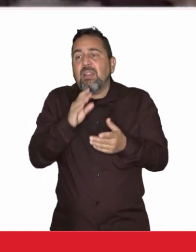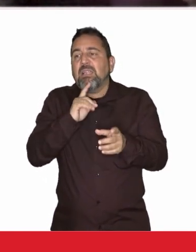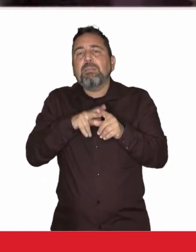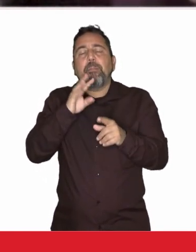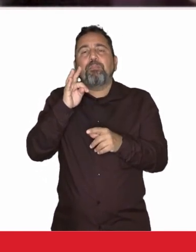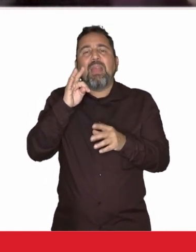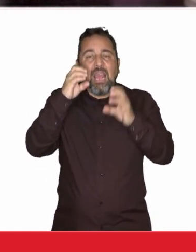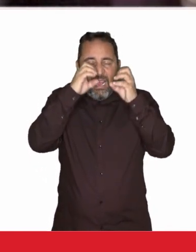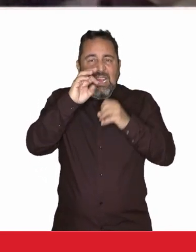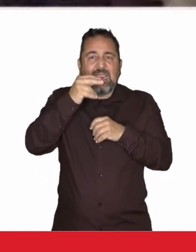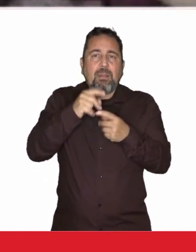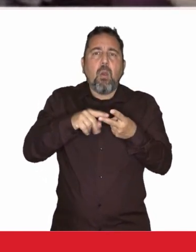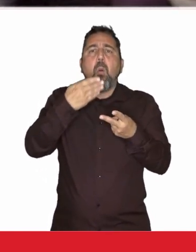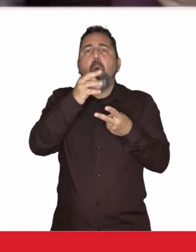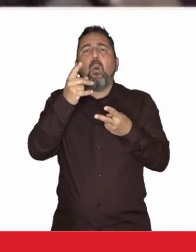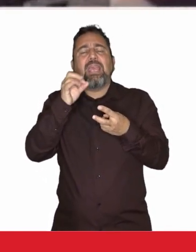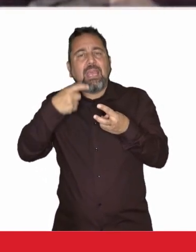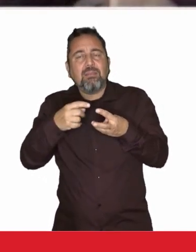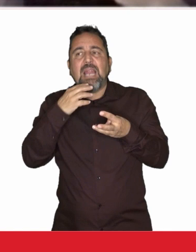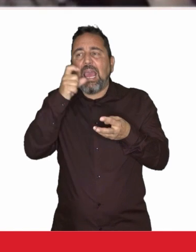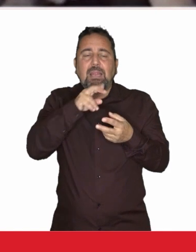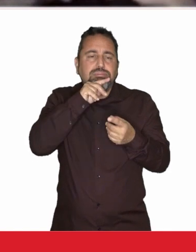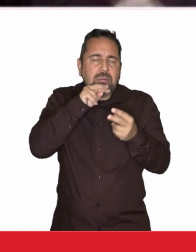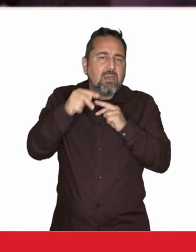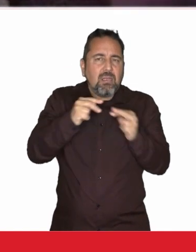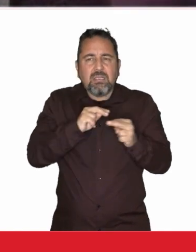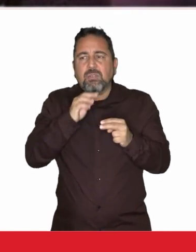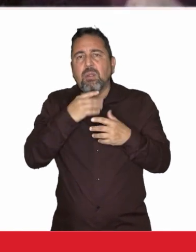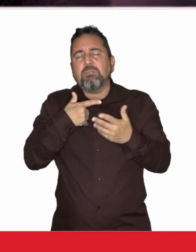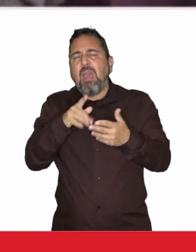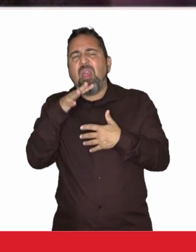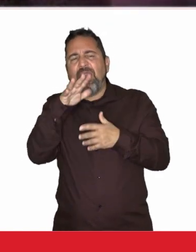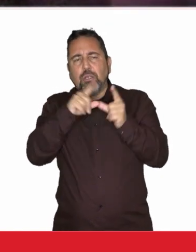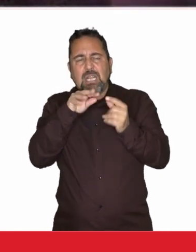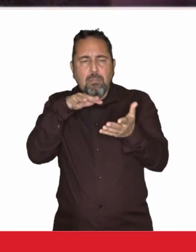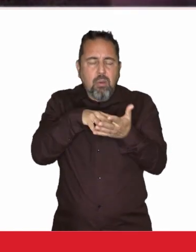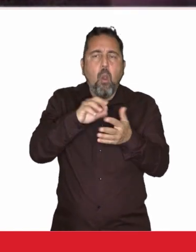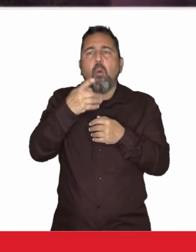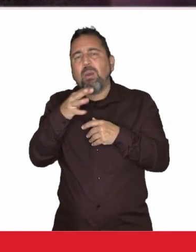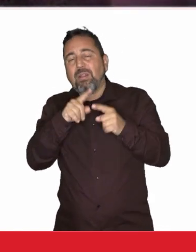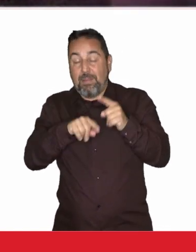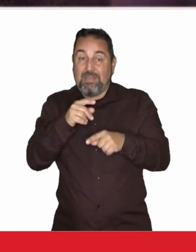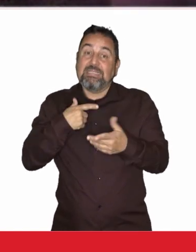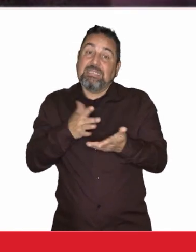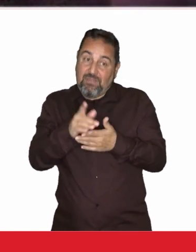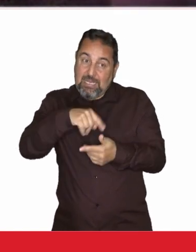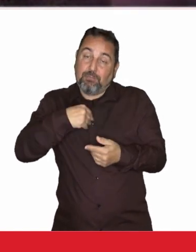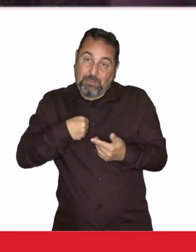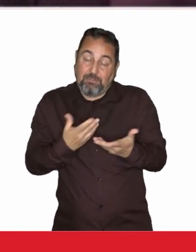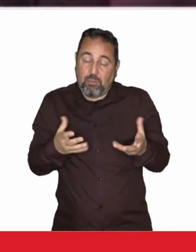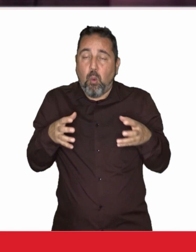con TripAdvisor, con Booking, con las referencias que ponen, está votado con 5 estrellas, con tal, todo eso son comunidades,